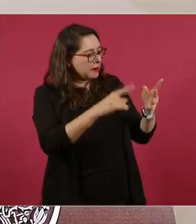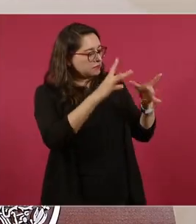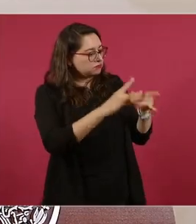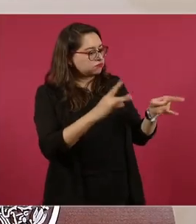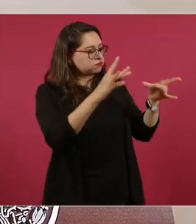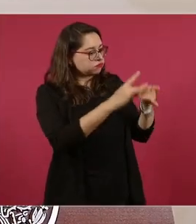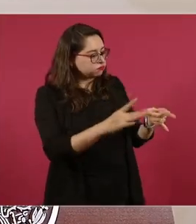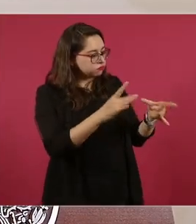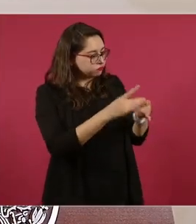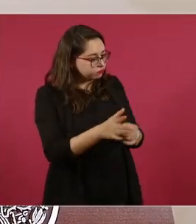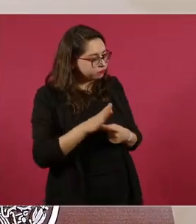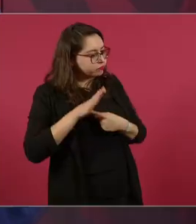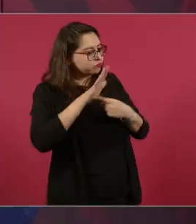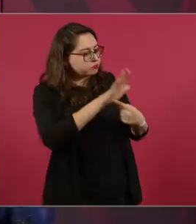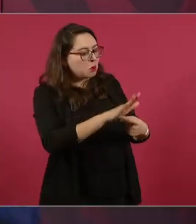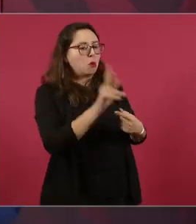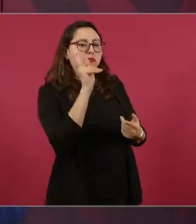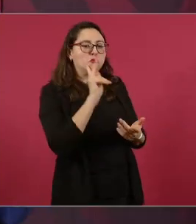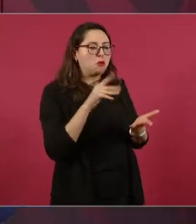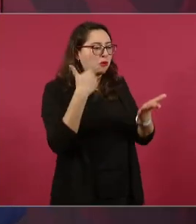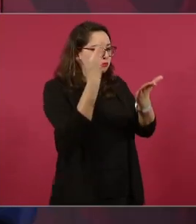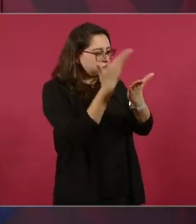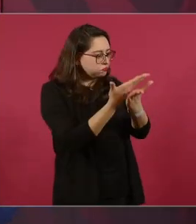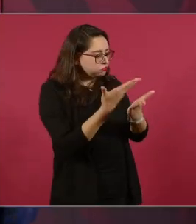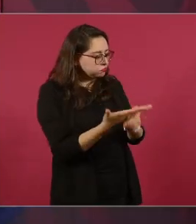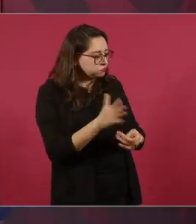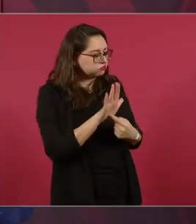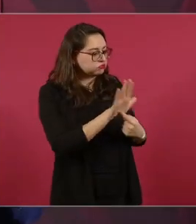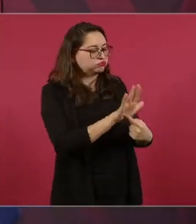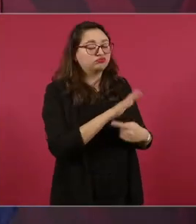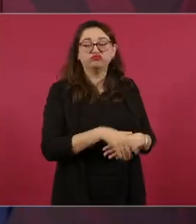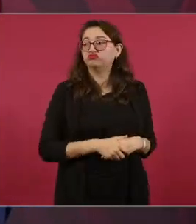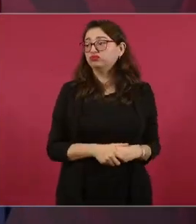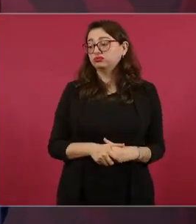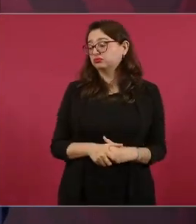por más racional que sea la explicación, no.